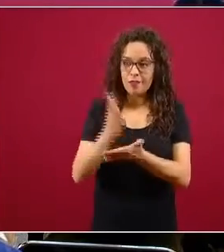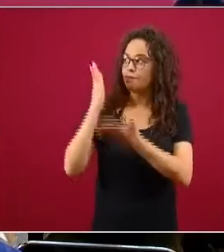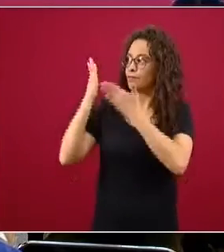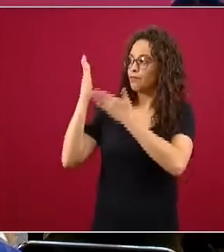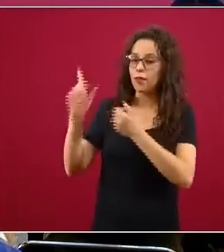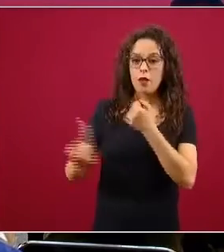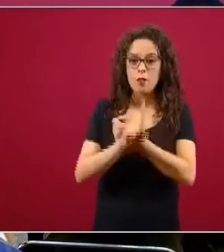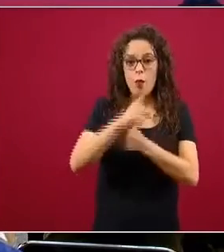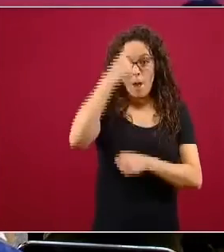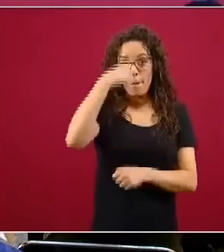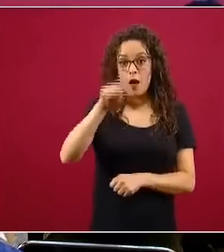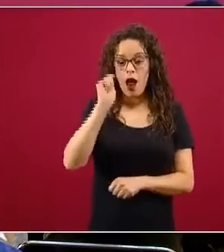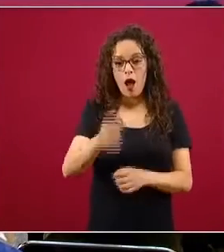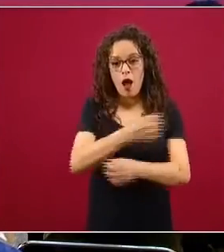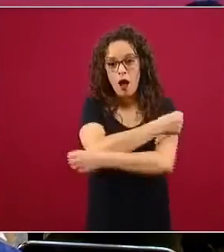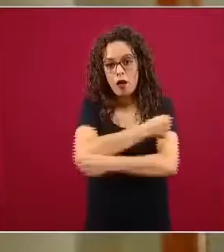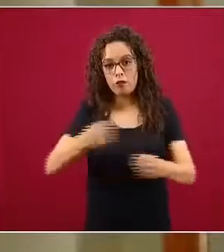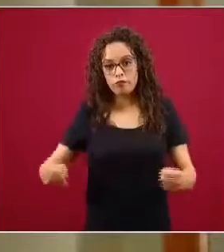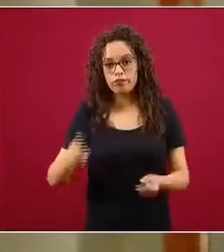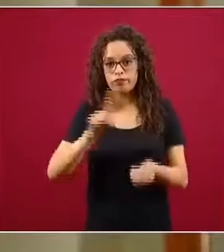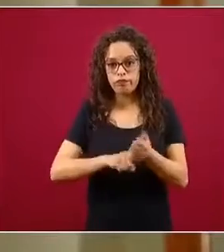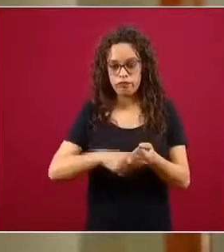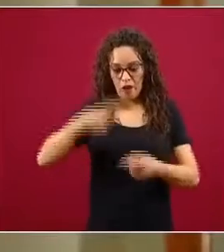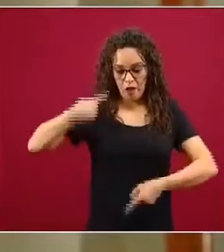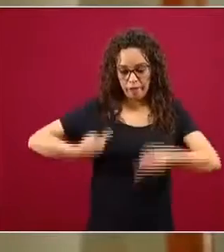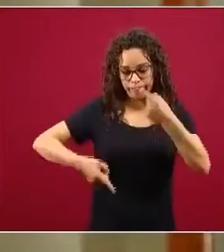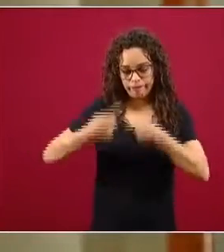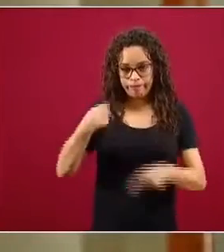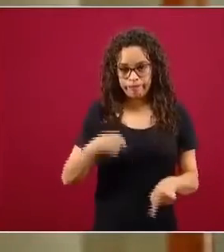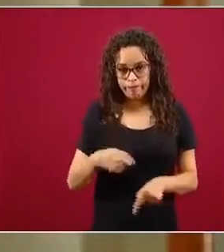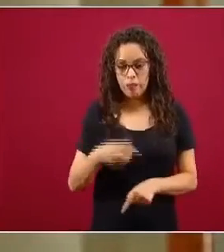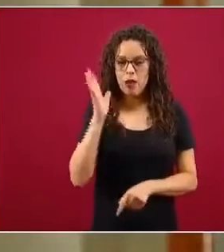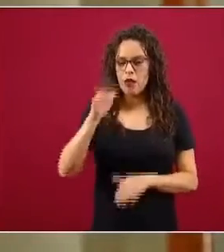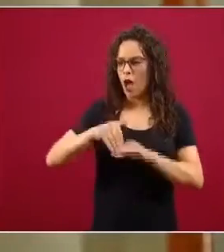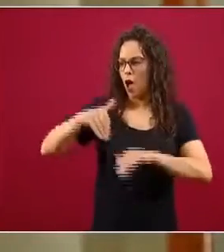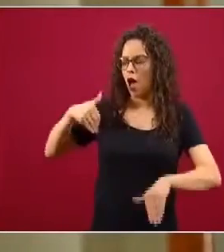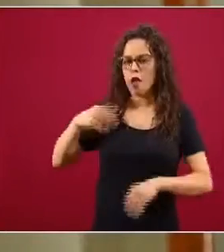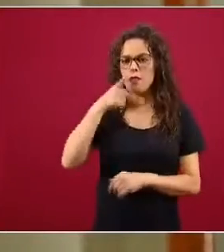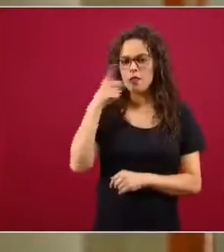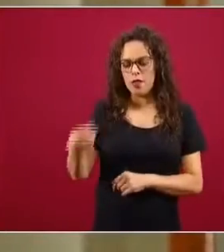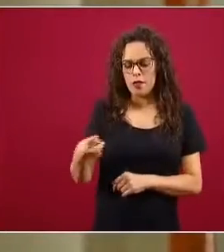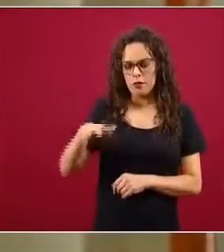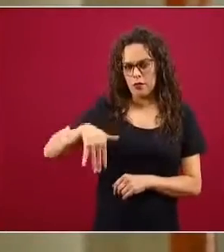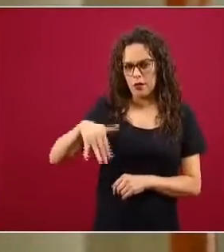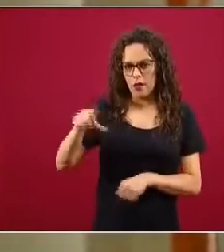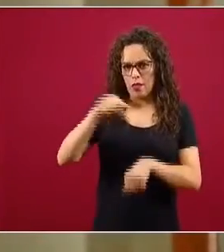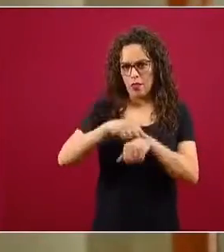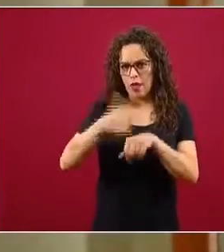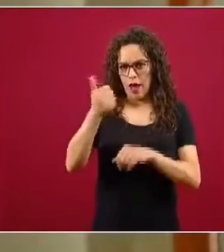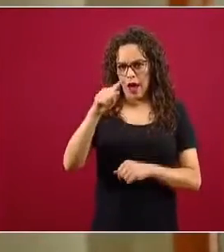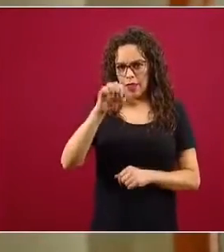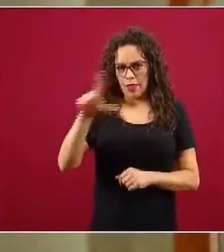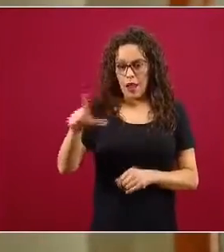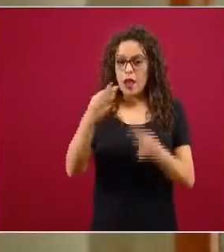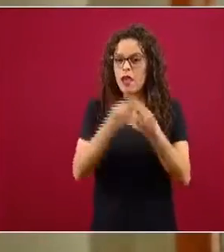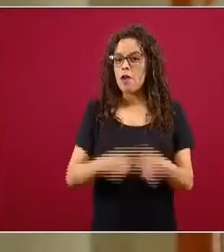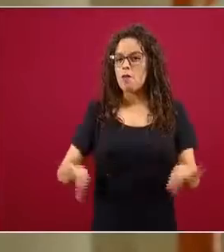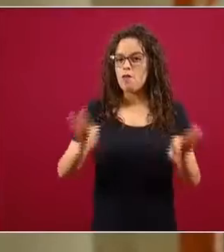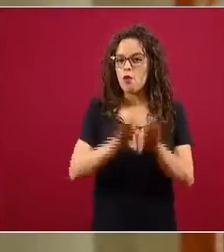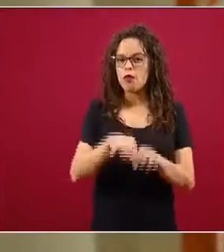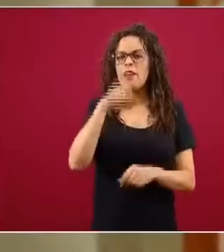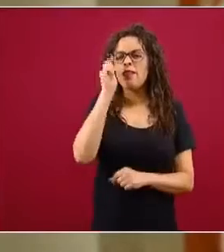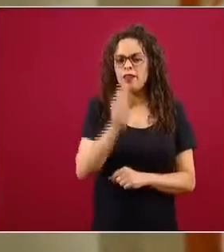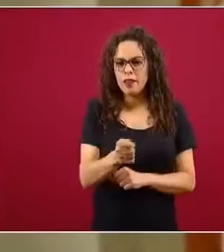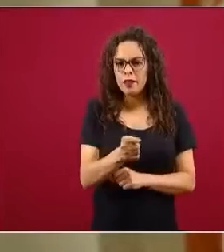enfermedad cardiometabólica? Porque, como también lo ha mencionado el doctor López-Gatell, una parte muy importante, un determinante muy